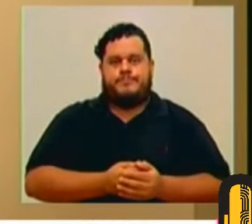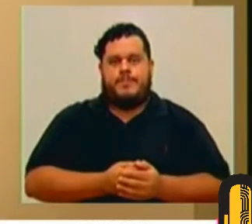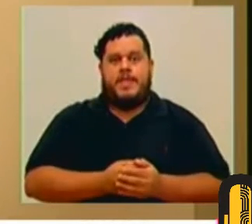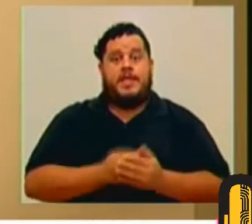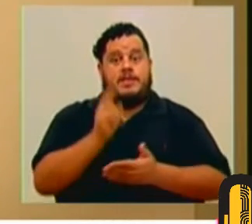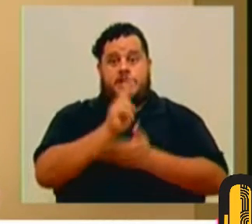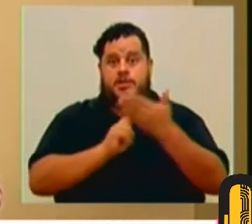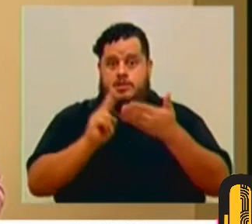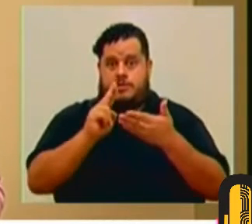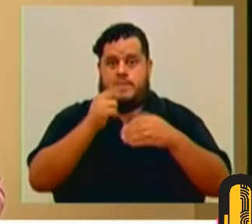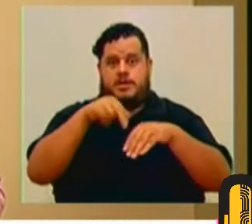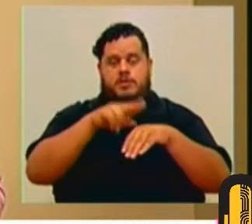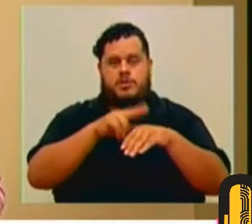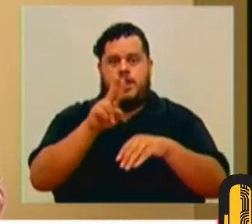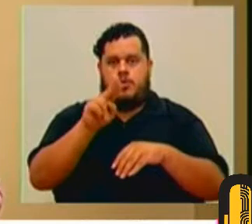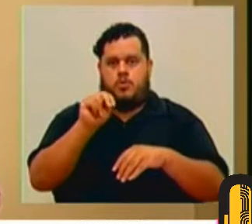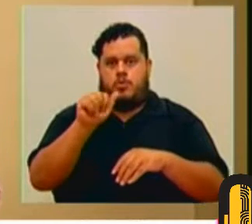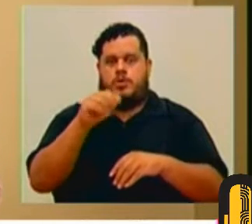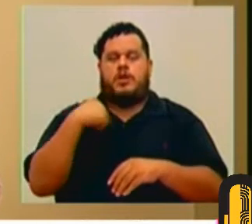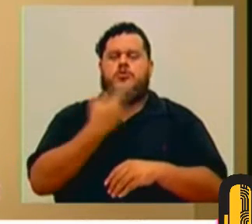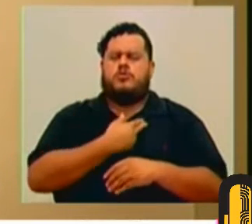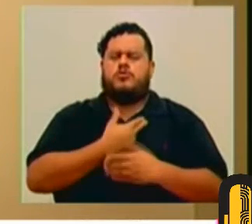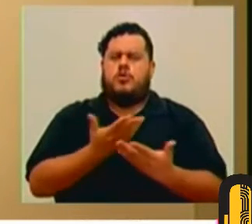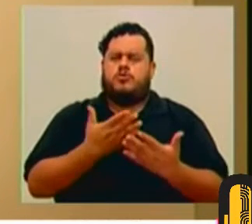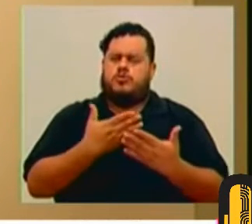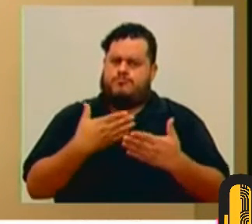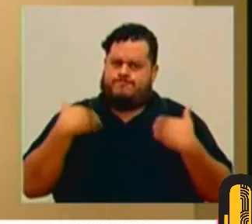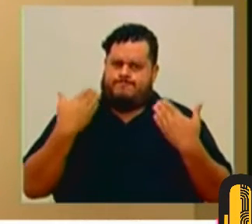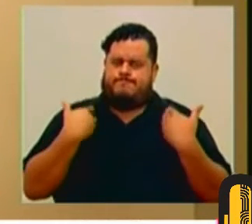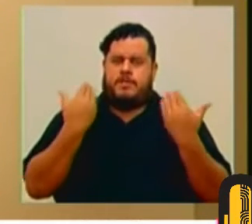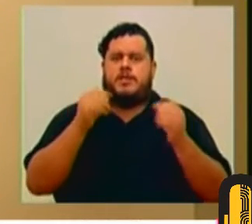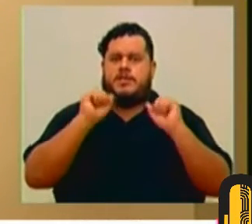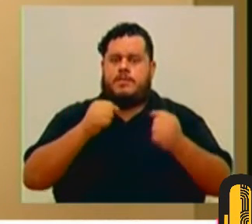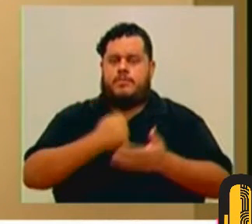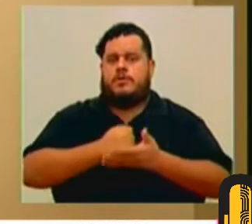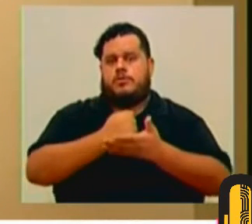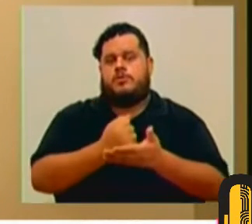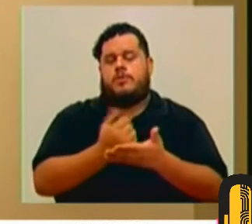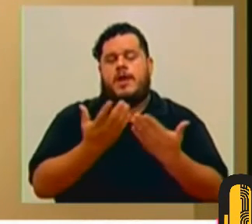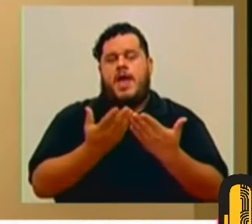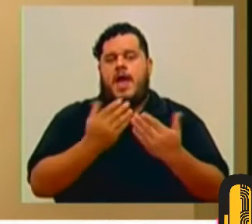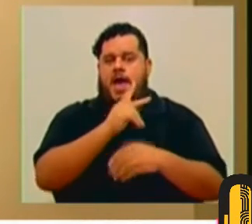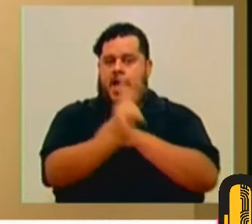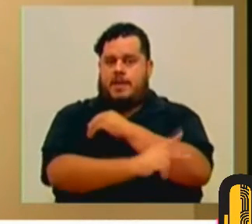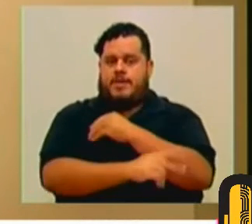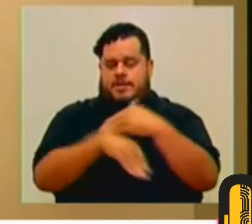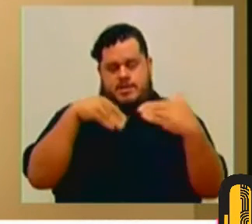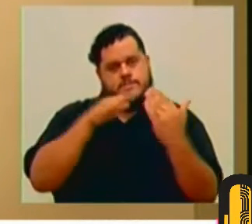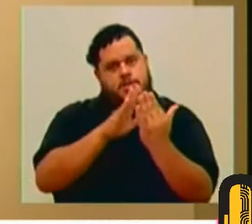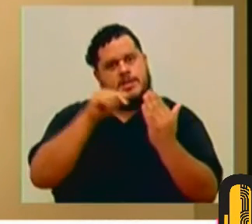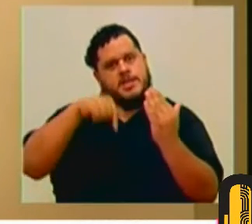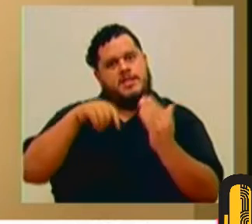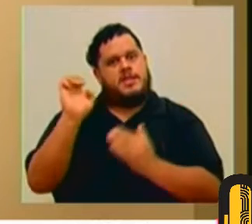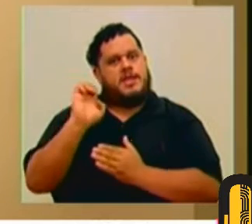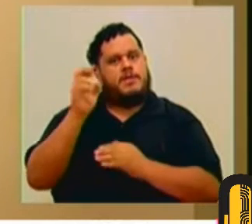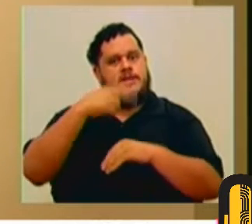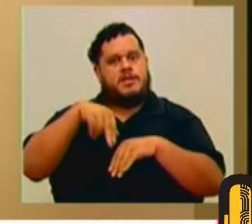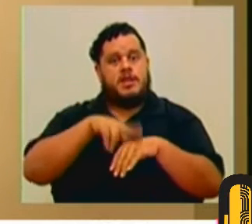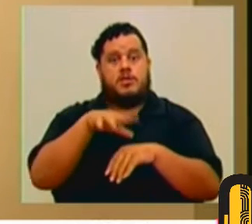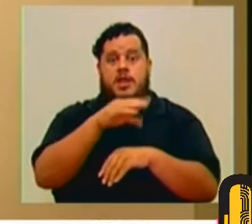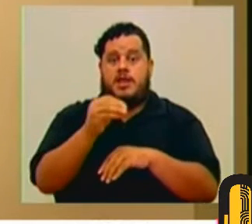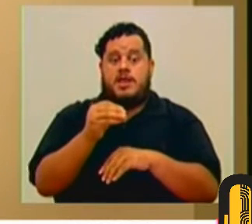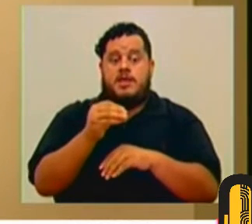la Universidad Nacional nos sentimos sumamente complacidos de poder contribuir al país en el afrontamiento de esta emergencia nacional y